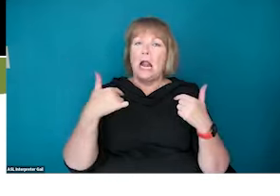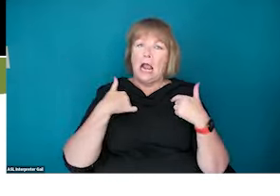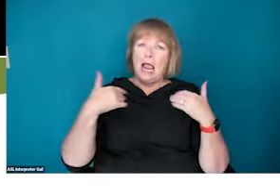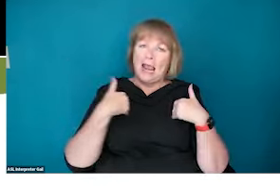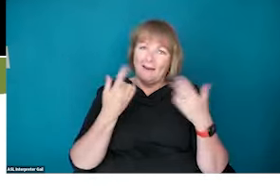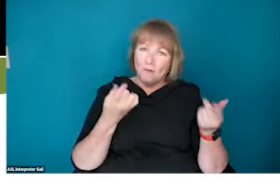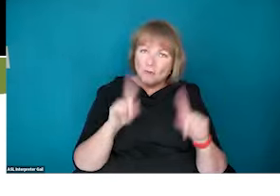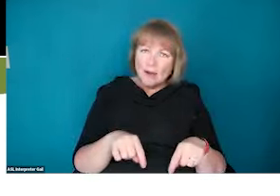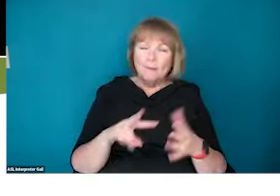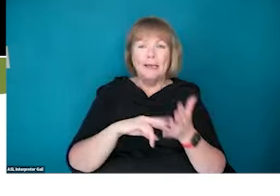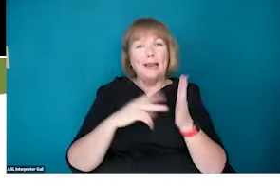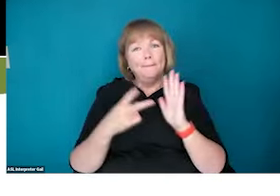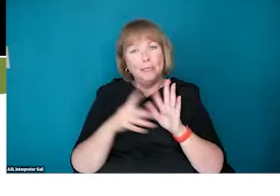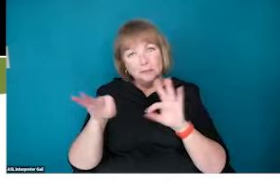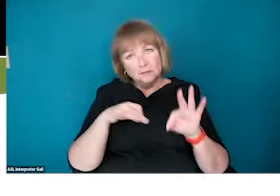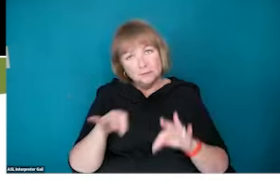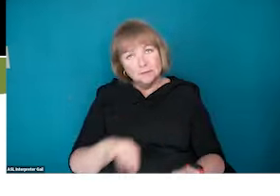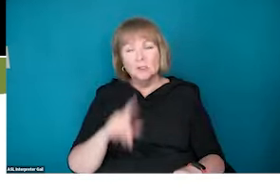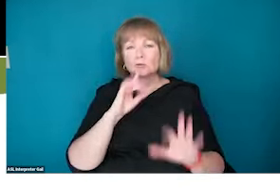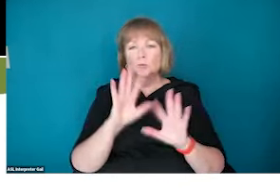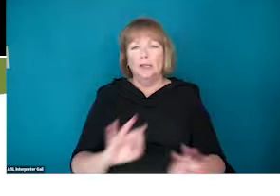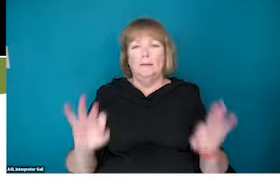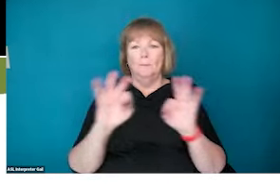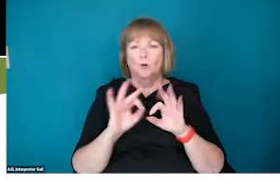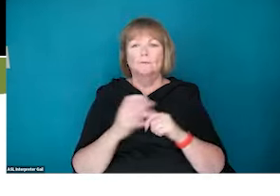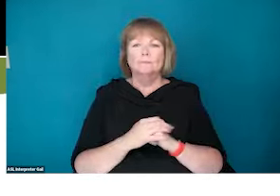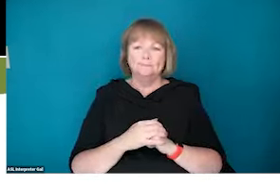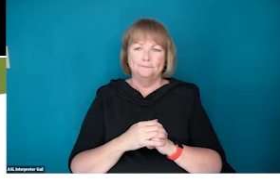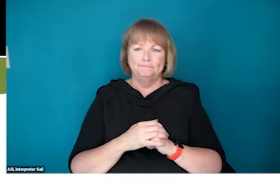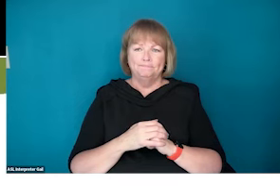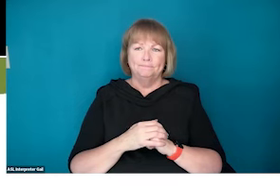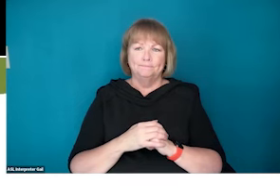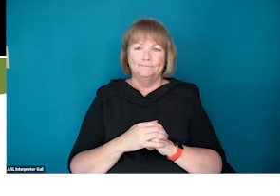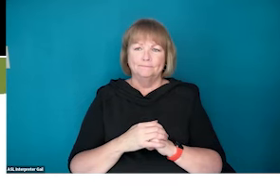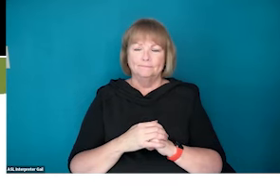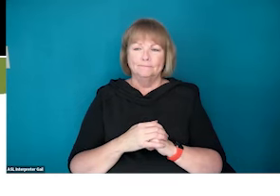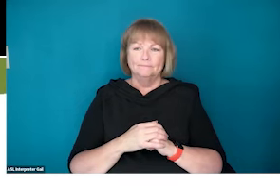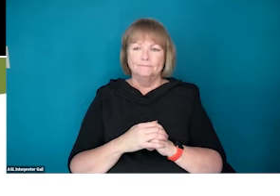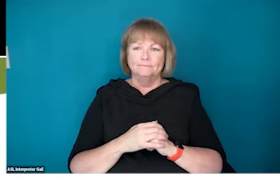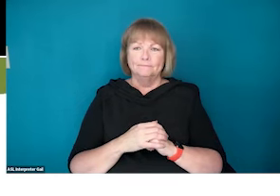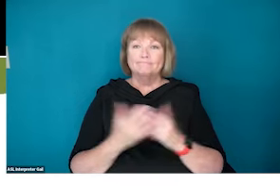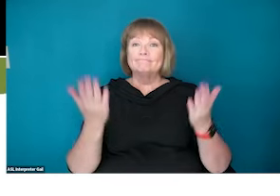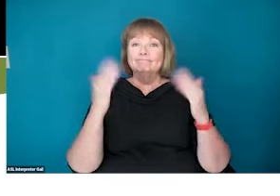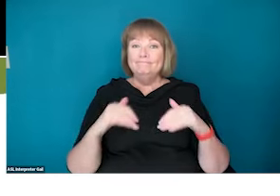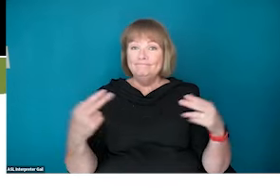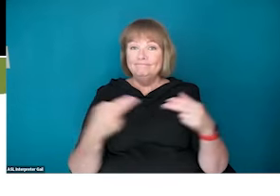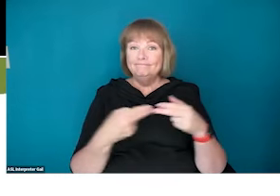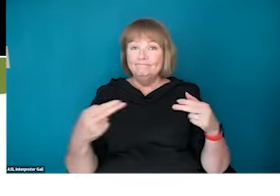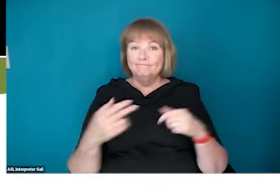de abogado. Ya hablamos de poder de abogado. para finanzas, para